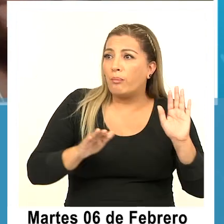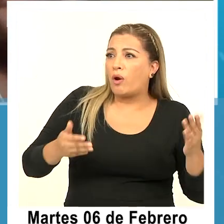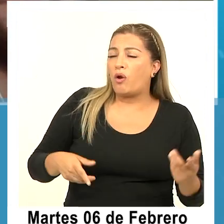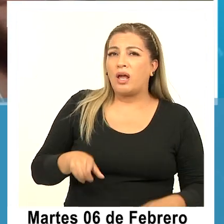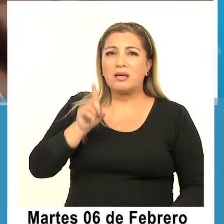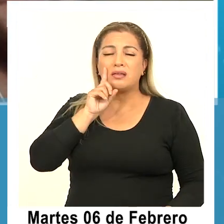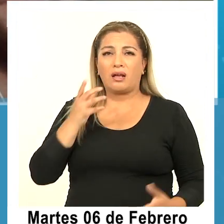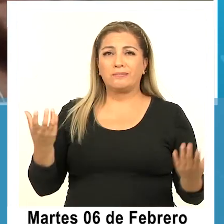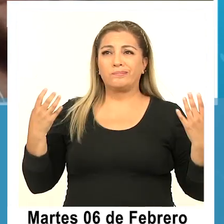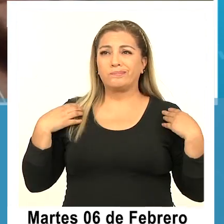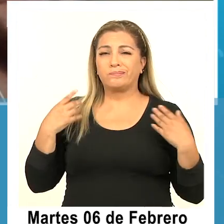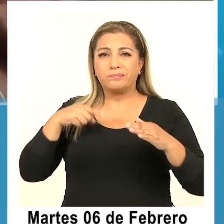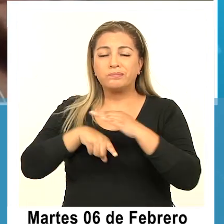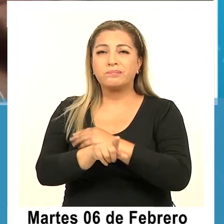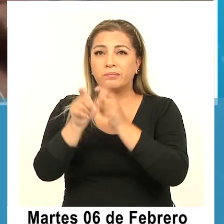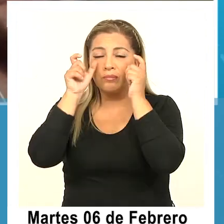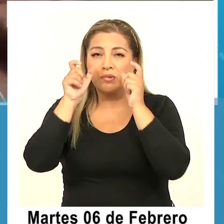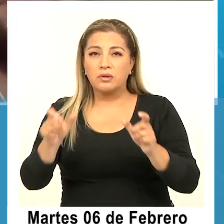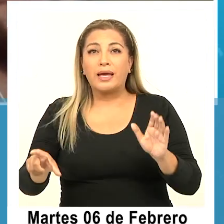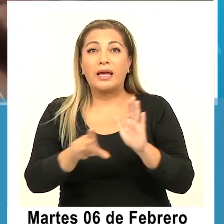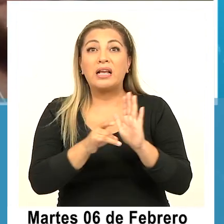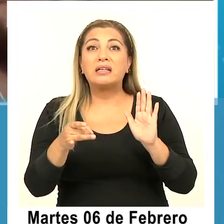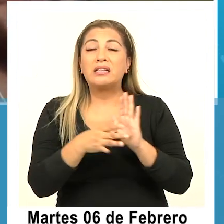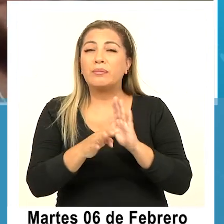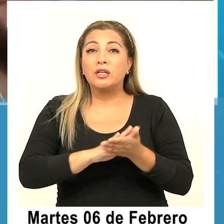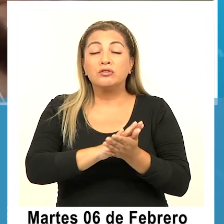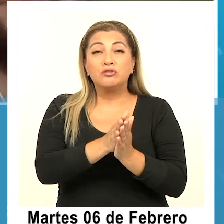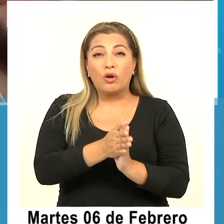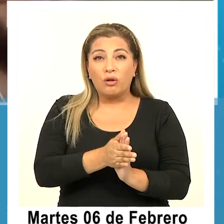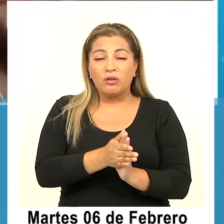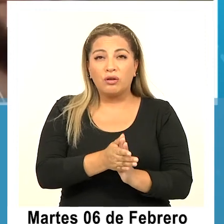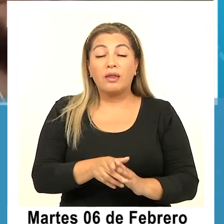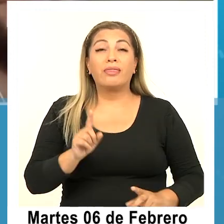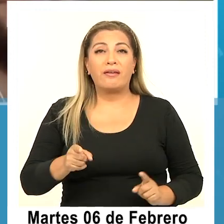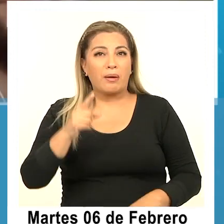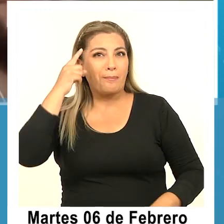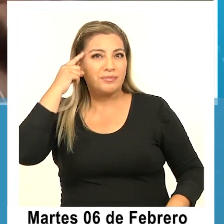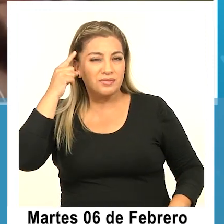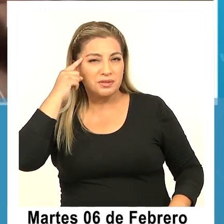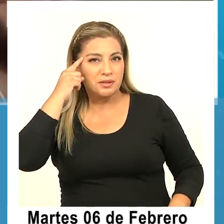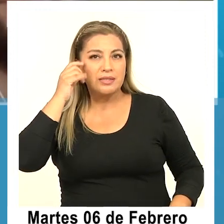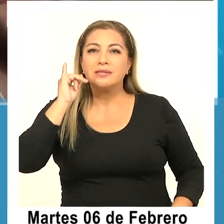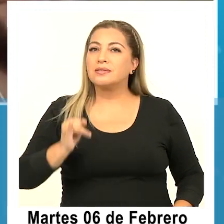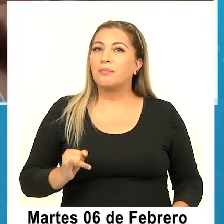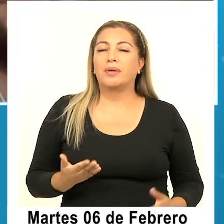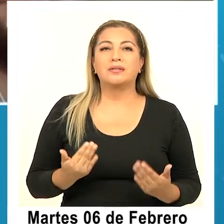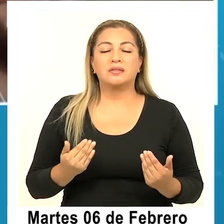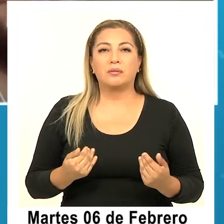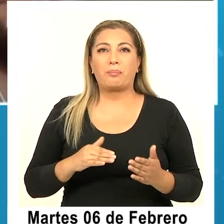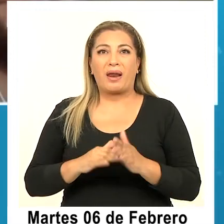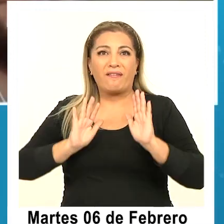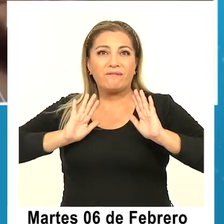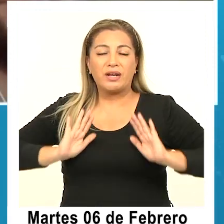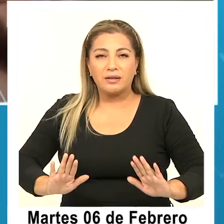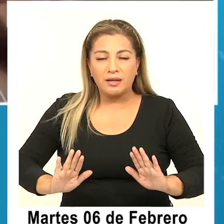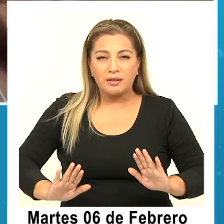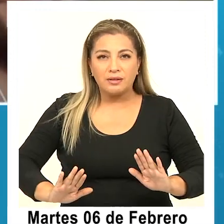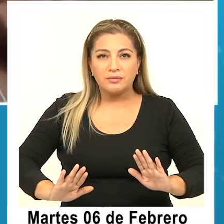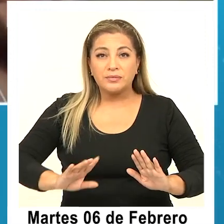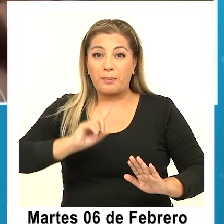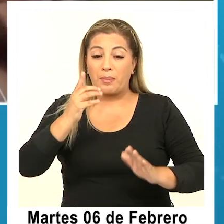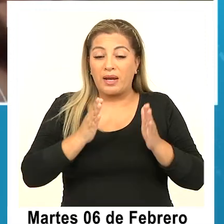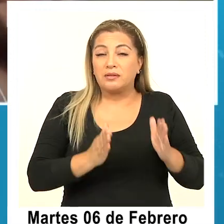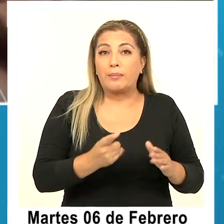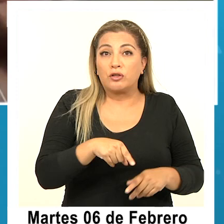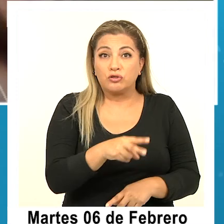vigilando? ¿Quién está infiltrando los cuerpos del crimen organizado? Todo eso se debe repensar. Eso se necesita tiempo, pero para frenar en una primera